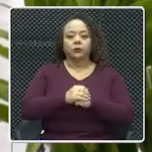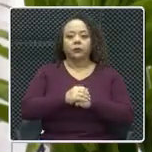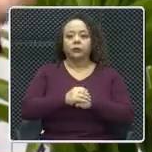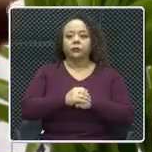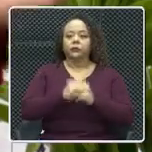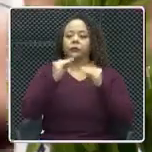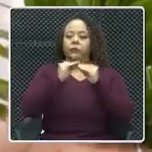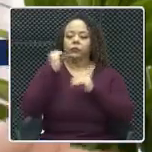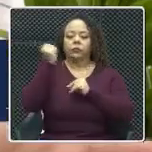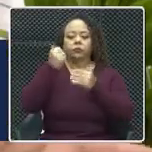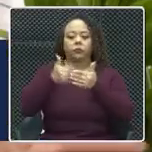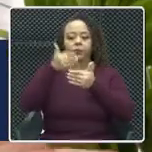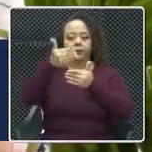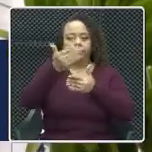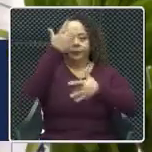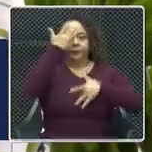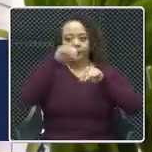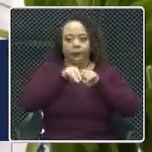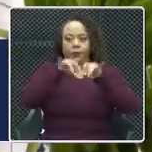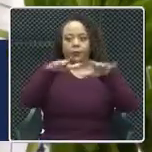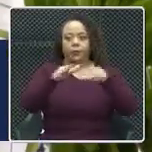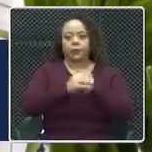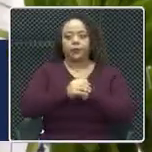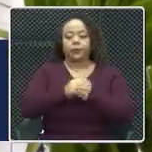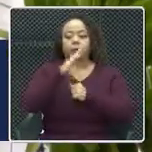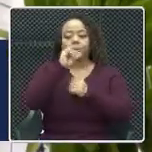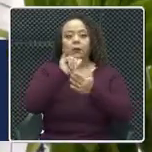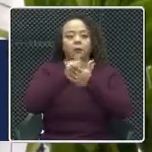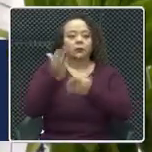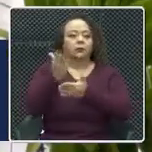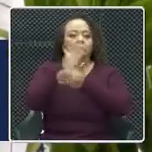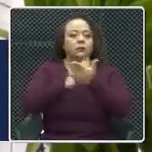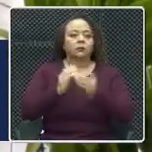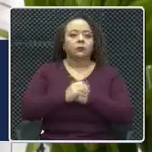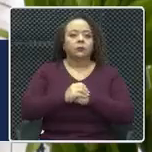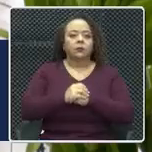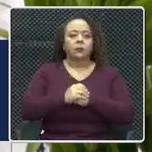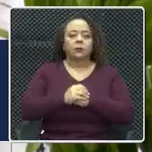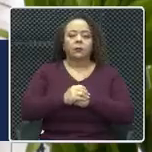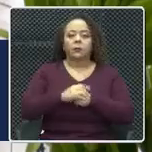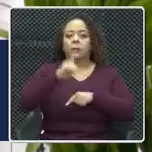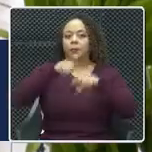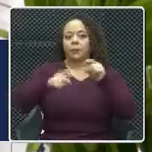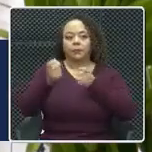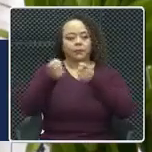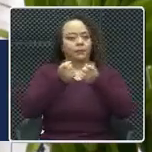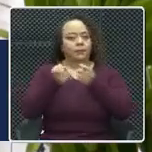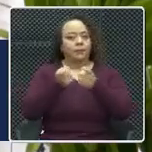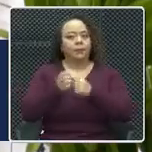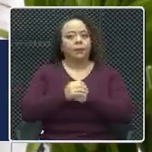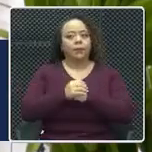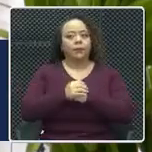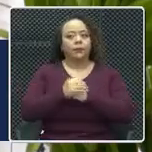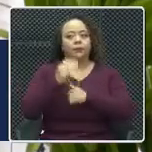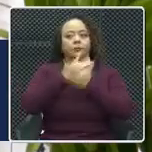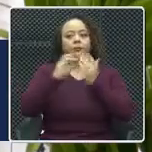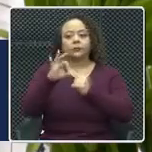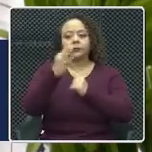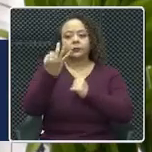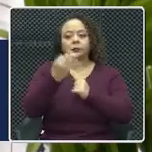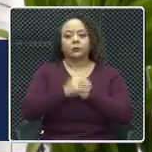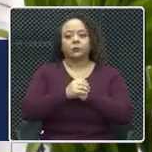fuerza después de la pandemia. Y es algo que no hemos podido controlar de una